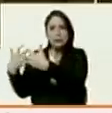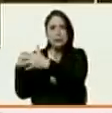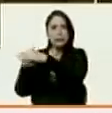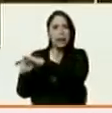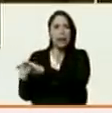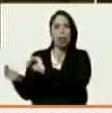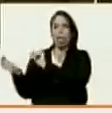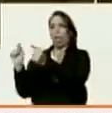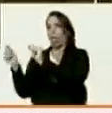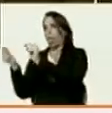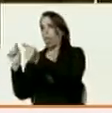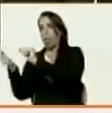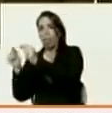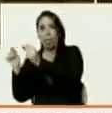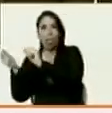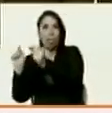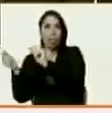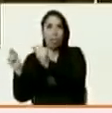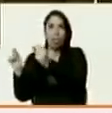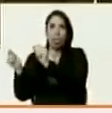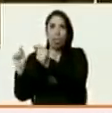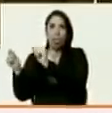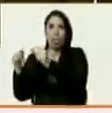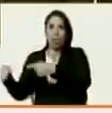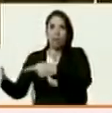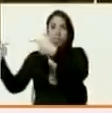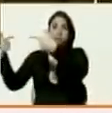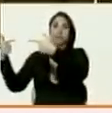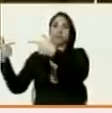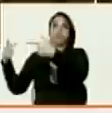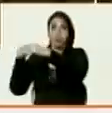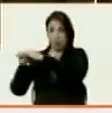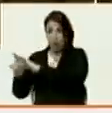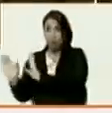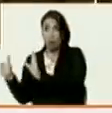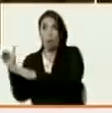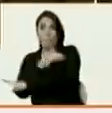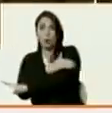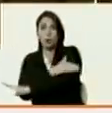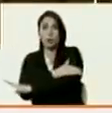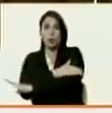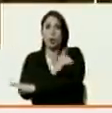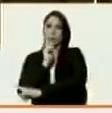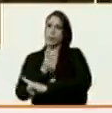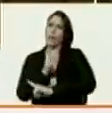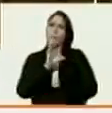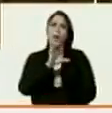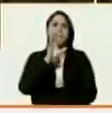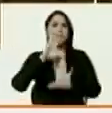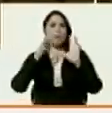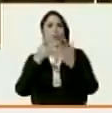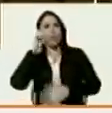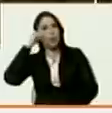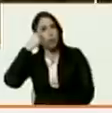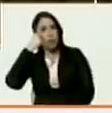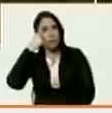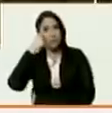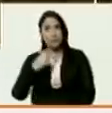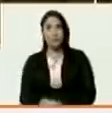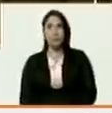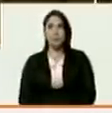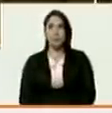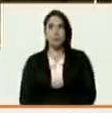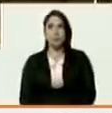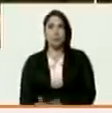diatribas, posiciones, enfrentamientos, y debe el país y el mundo recordar que